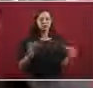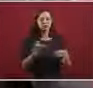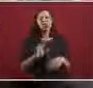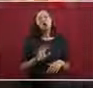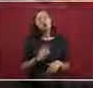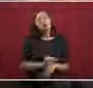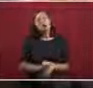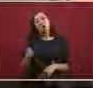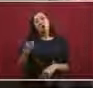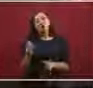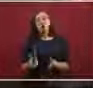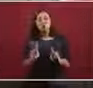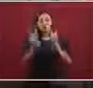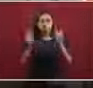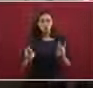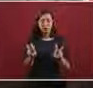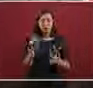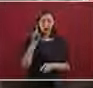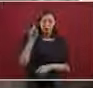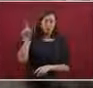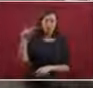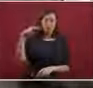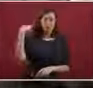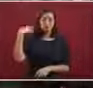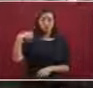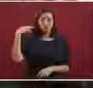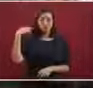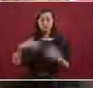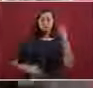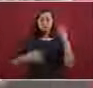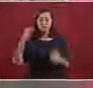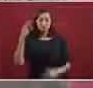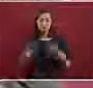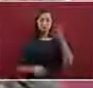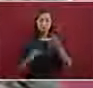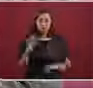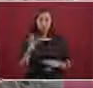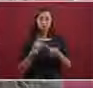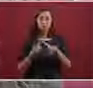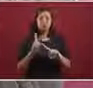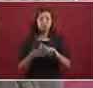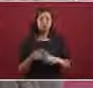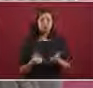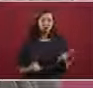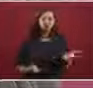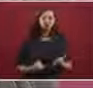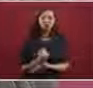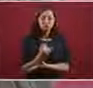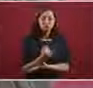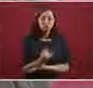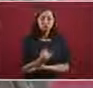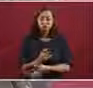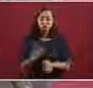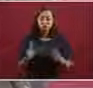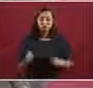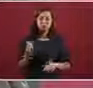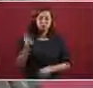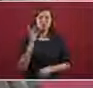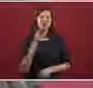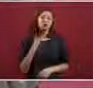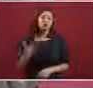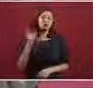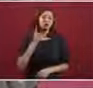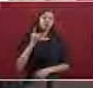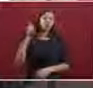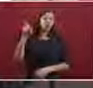asunto que tiene que ver con lo de Veracruz, fue, según entiendo, el Congreso local